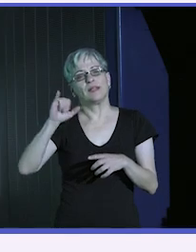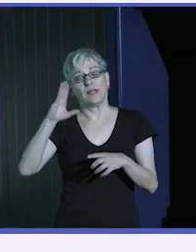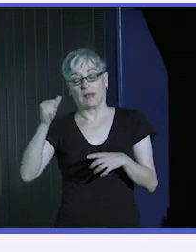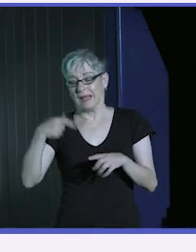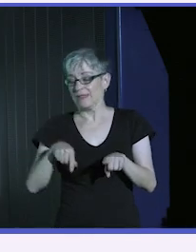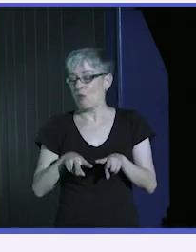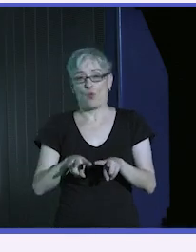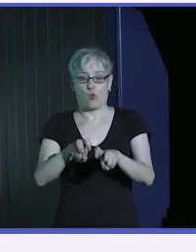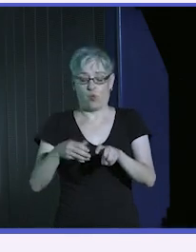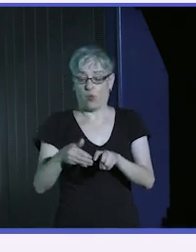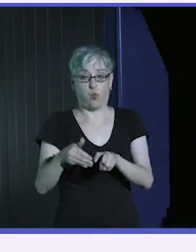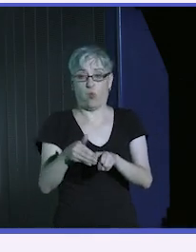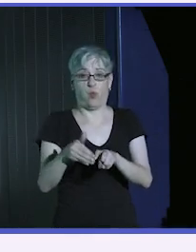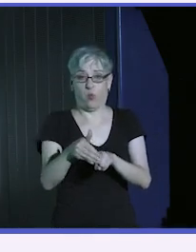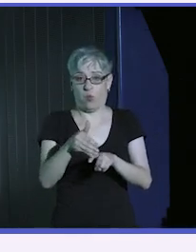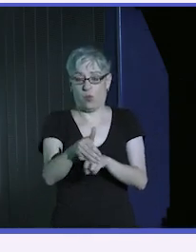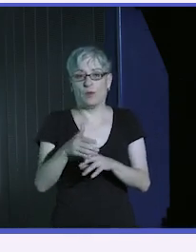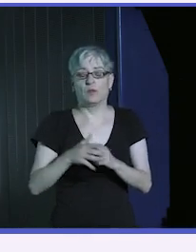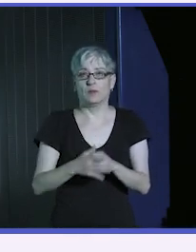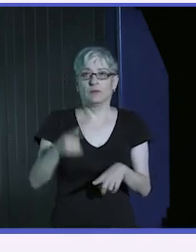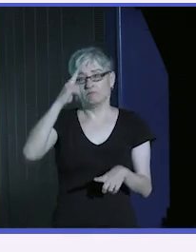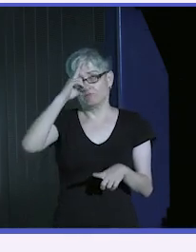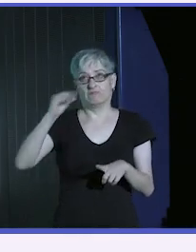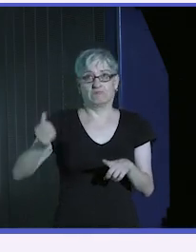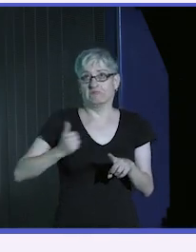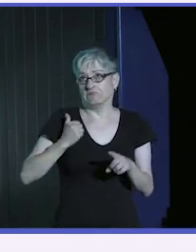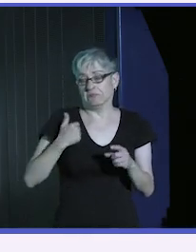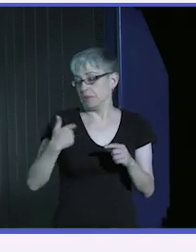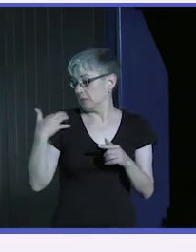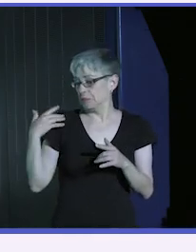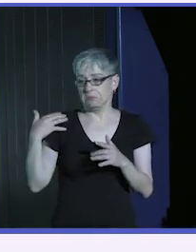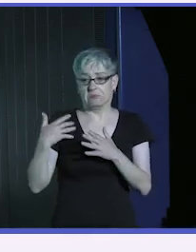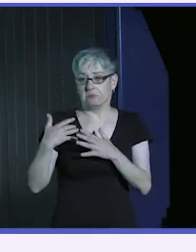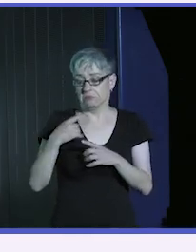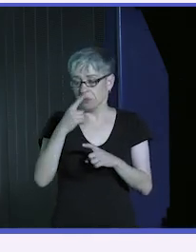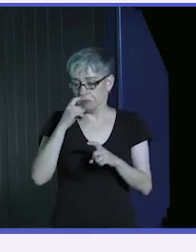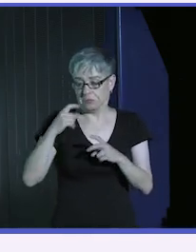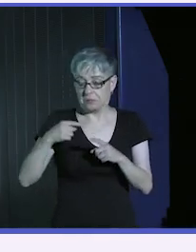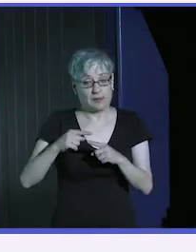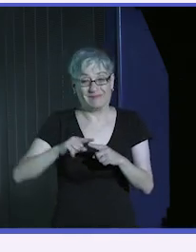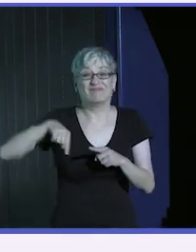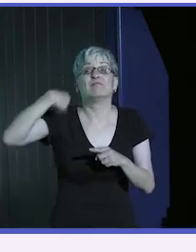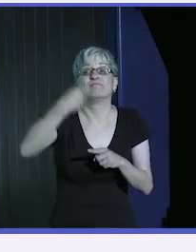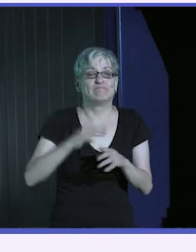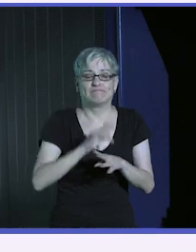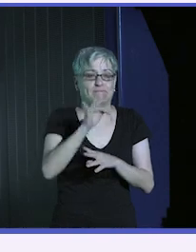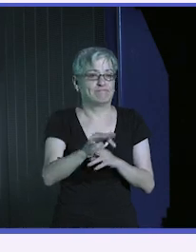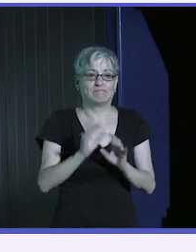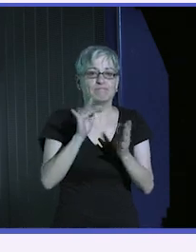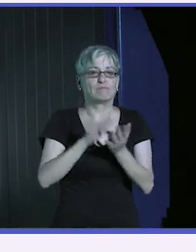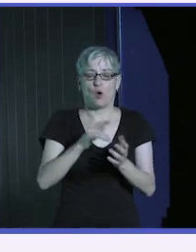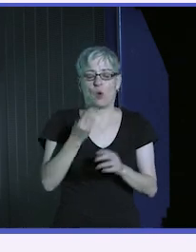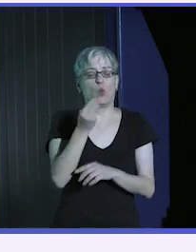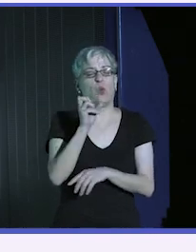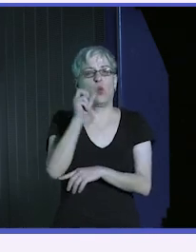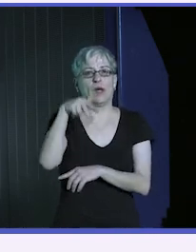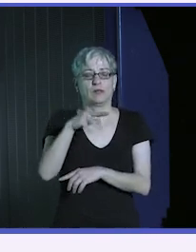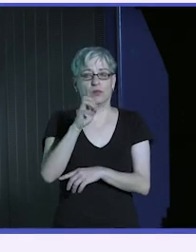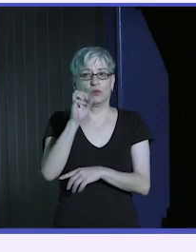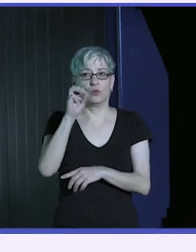tecnológica. Venimos hablando de IA los últimos años, esta va a ser la siguiente. En primer